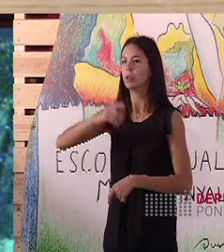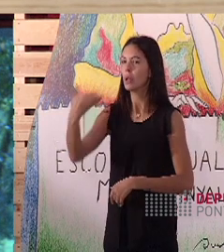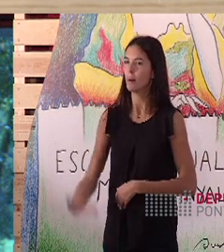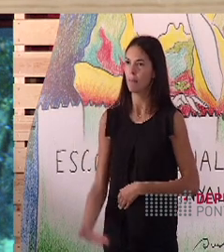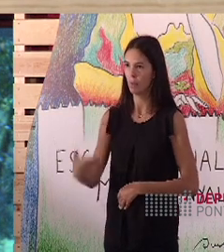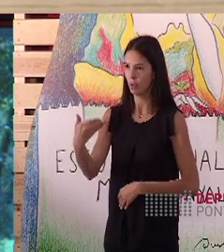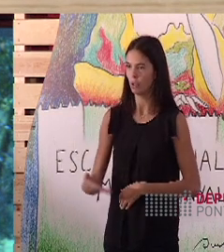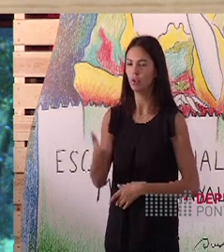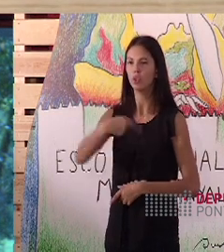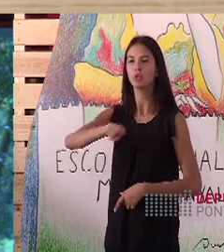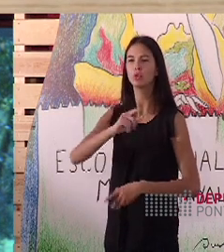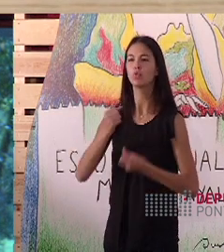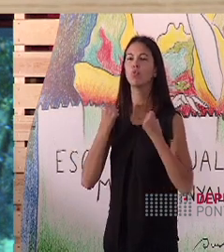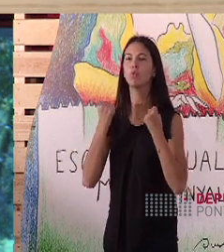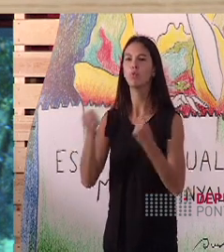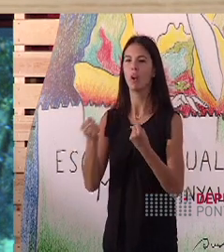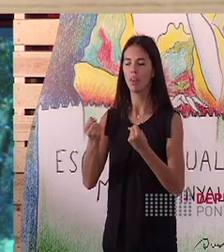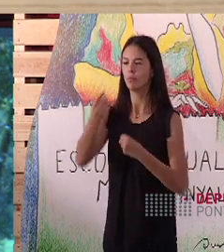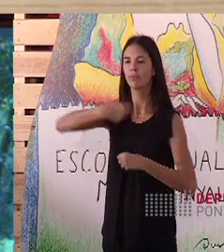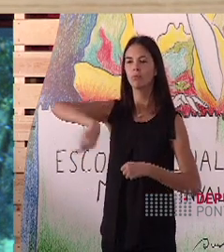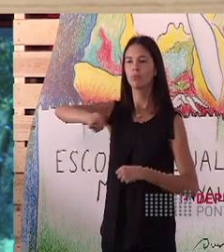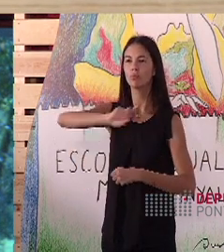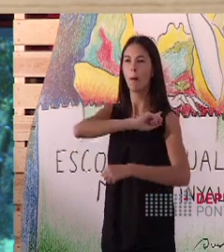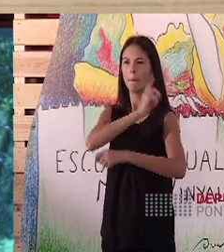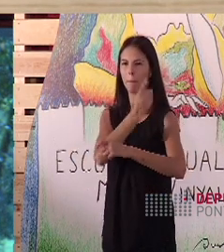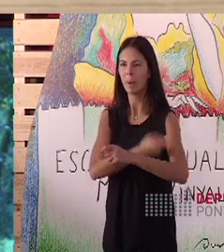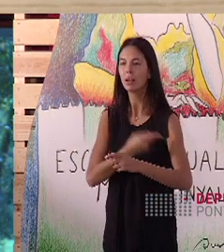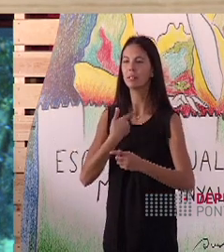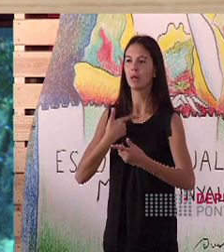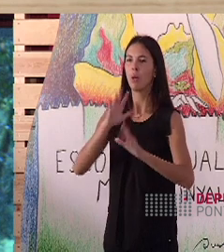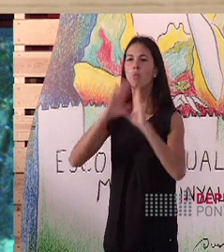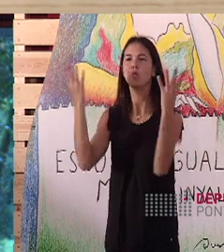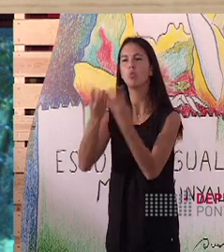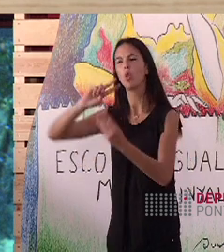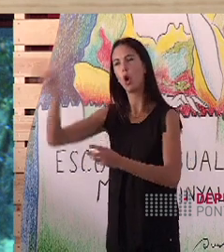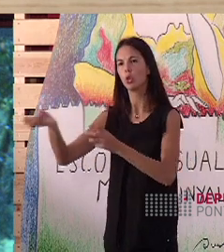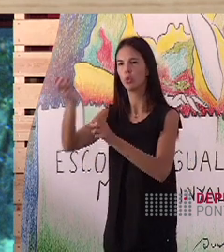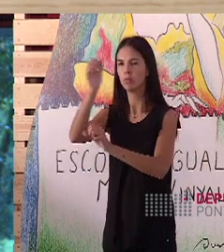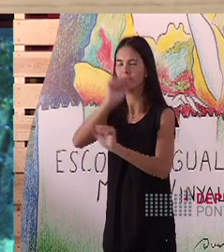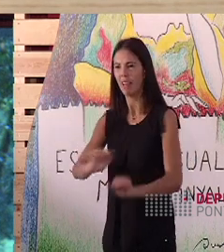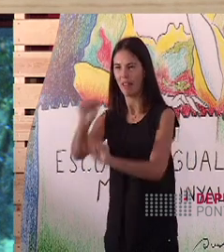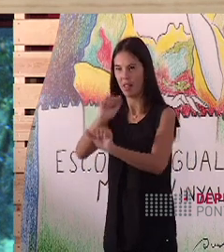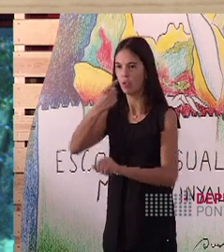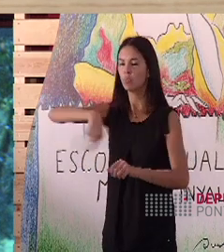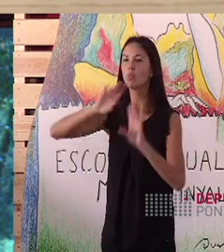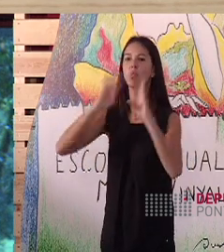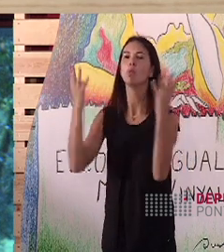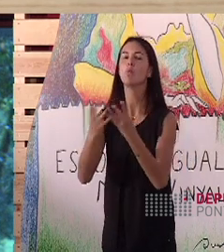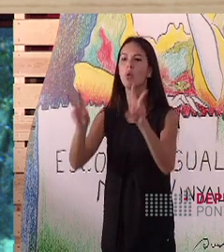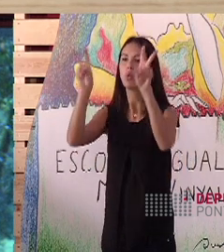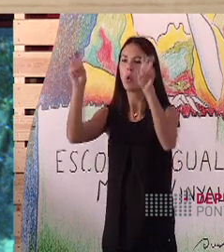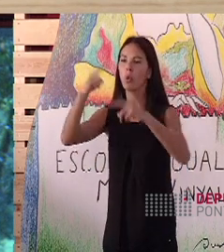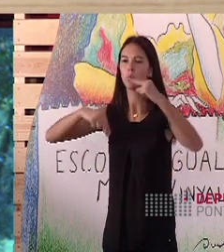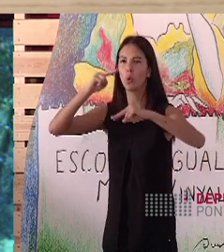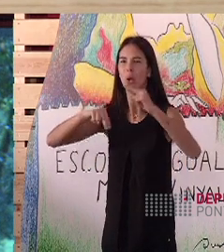teñamos a fortaleza de defender outro mundo que é o que queremos construir dende o